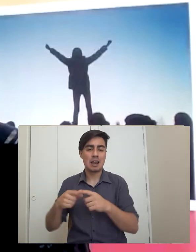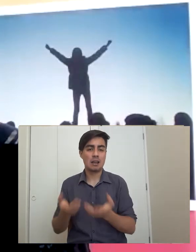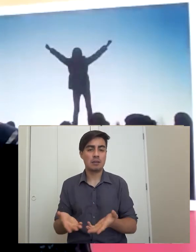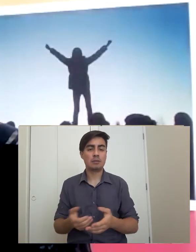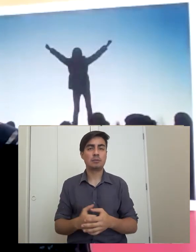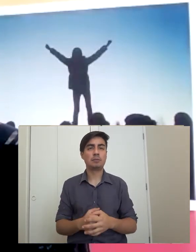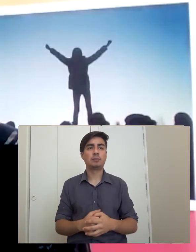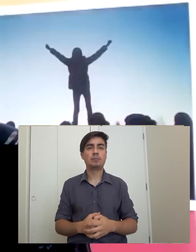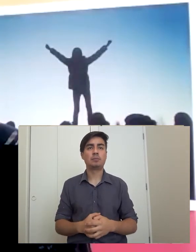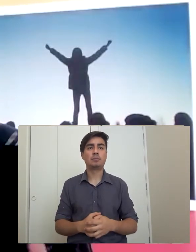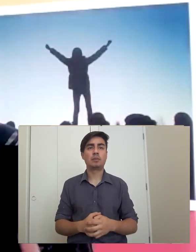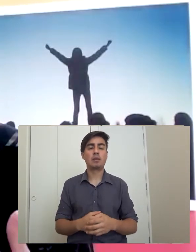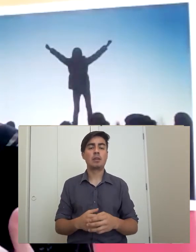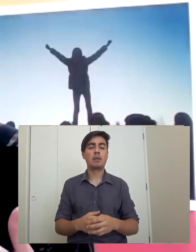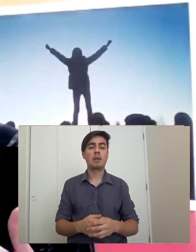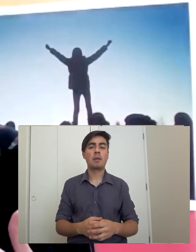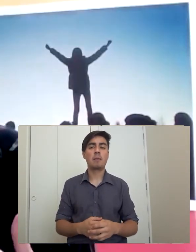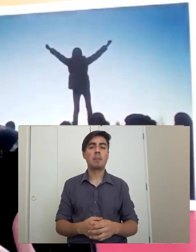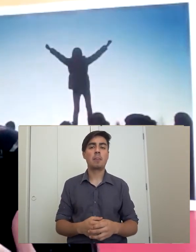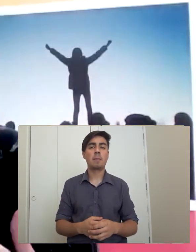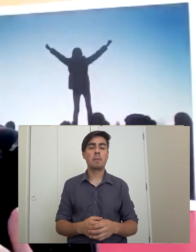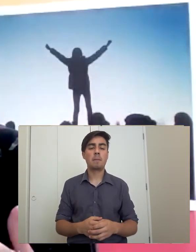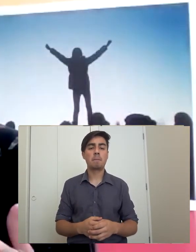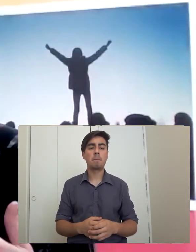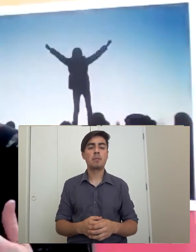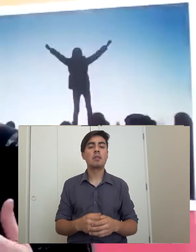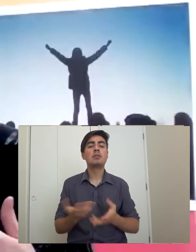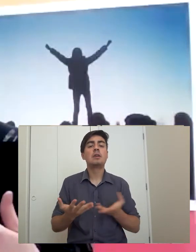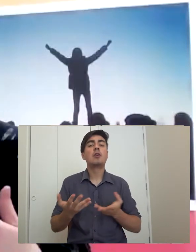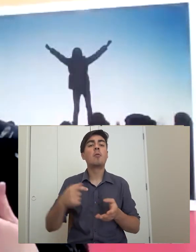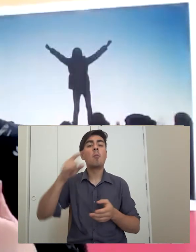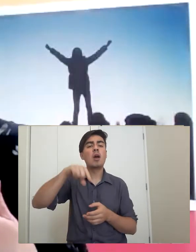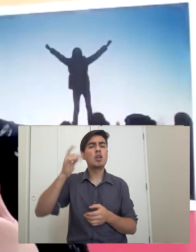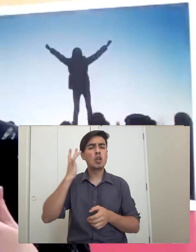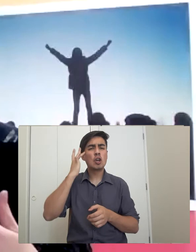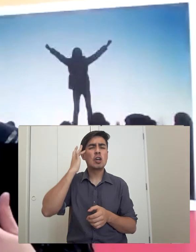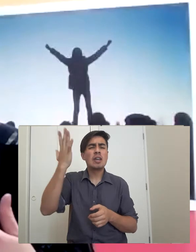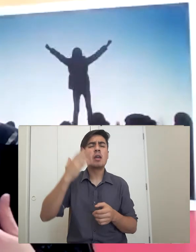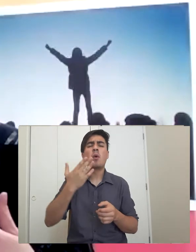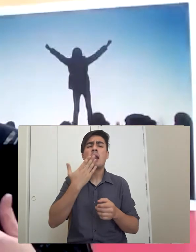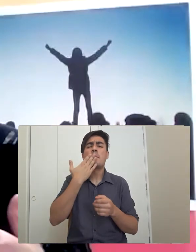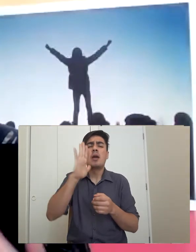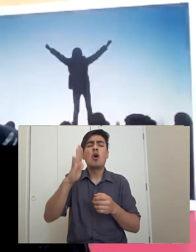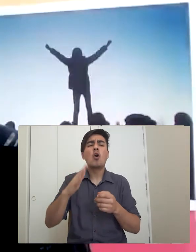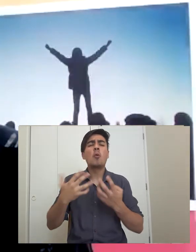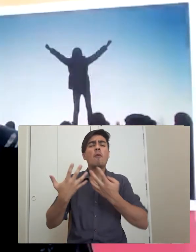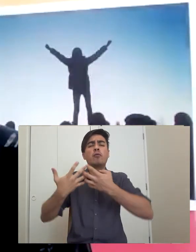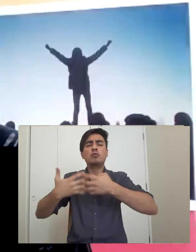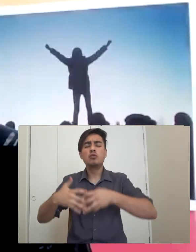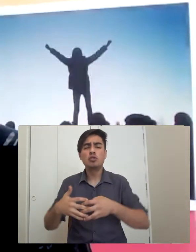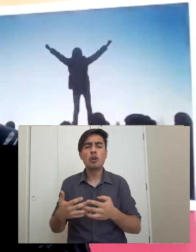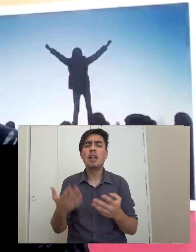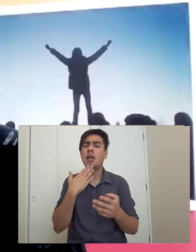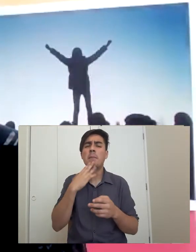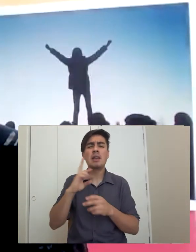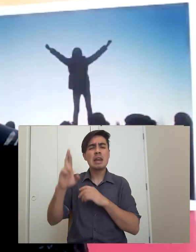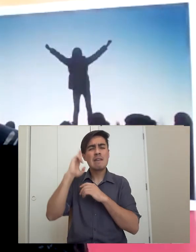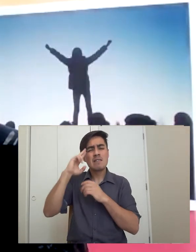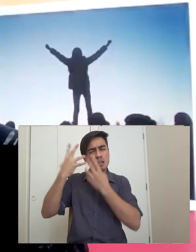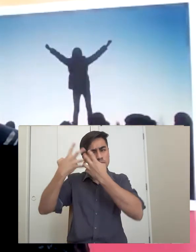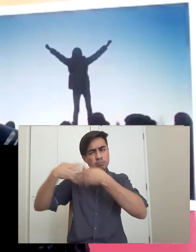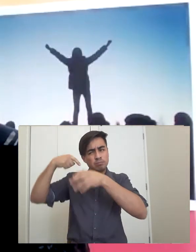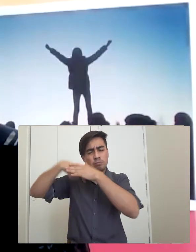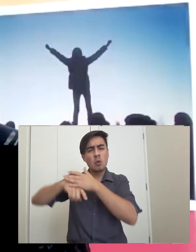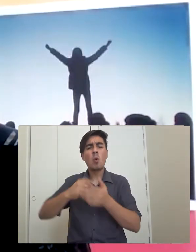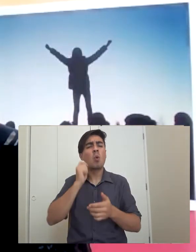que en la manera que ellos crean que tenga que funcionar y que ellos tienen que reflexionar acerca de su rol como profesor y cuál